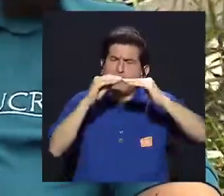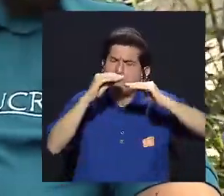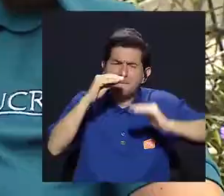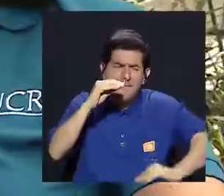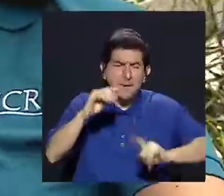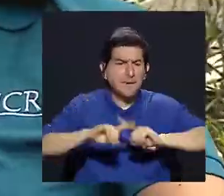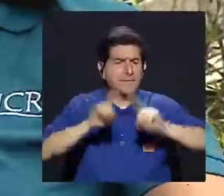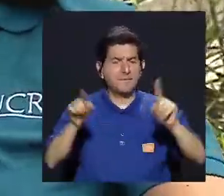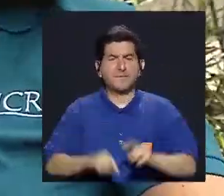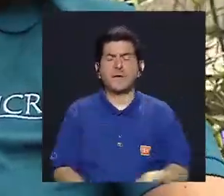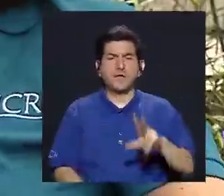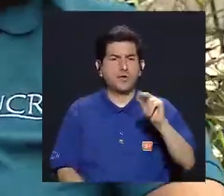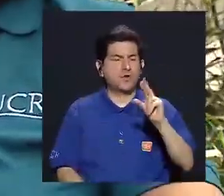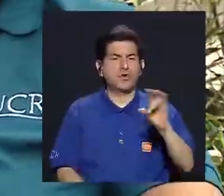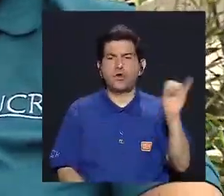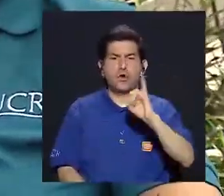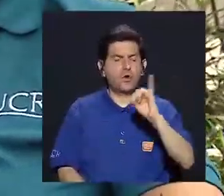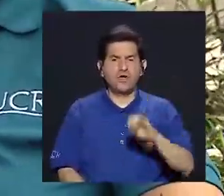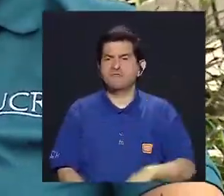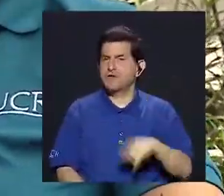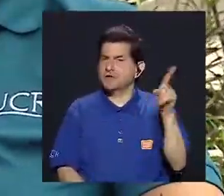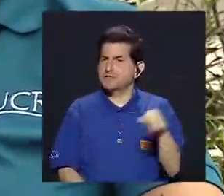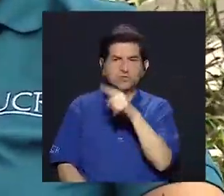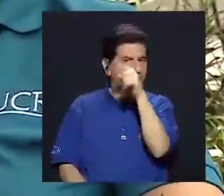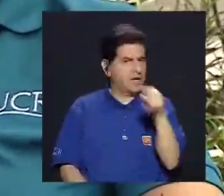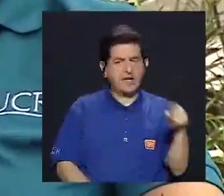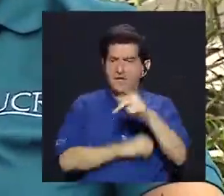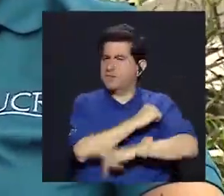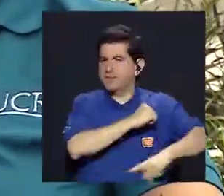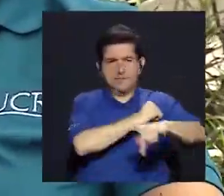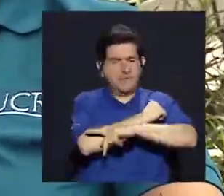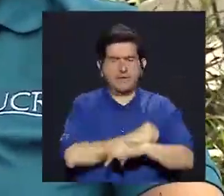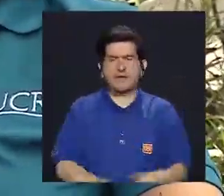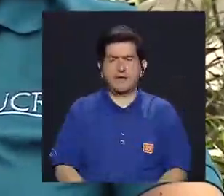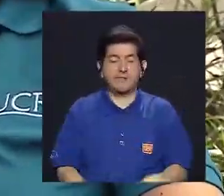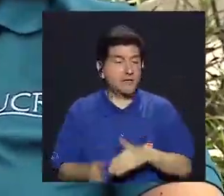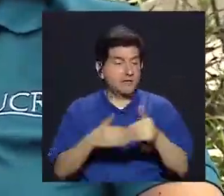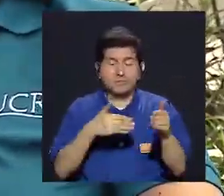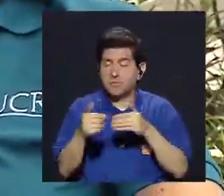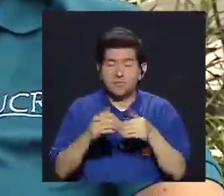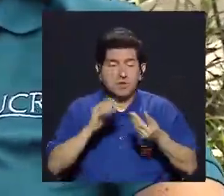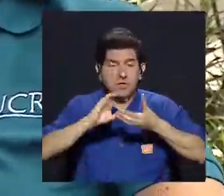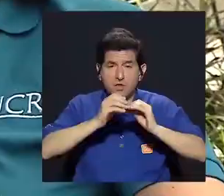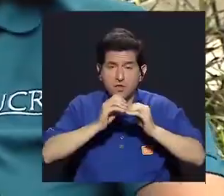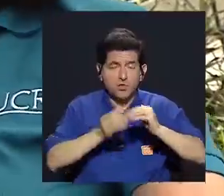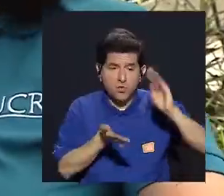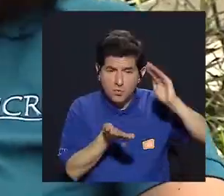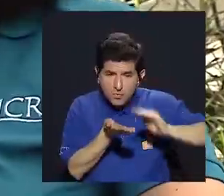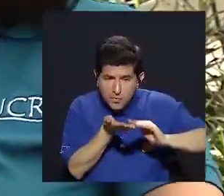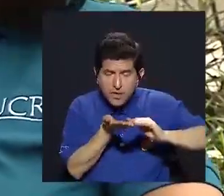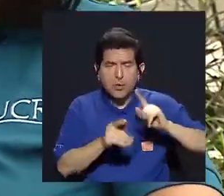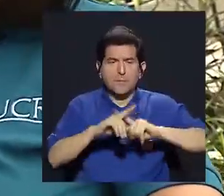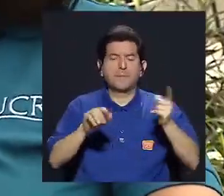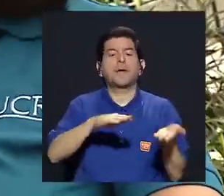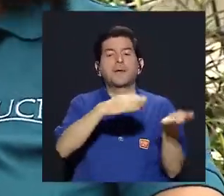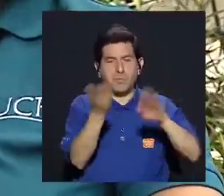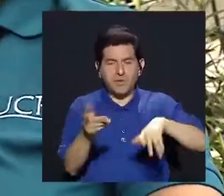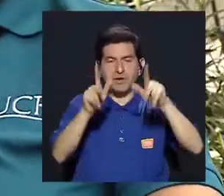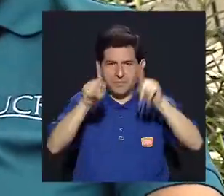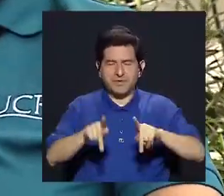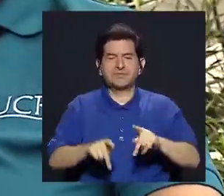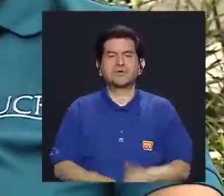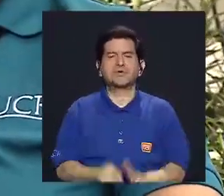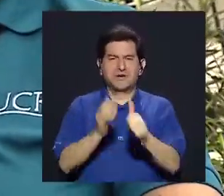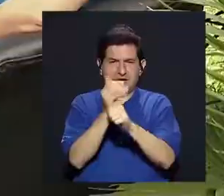pues no es una infección superada en nuestro país o sea aunque la tasa sea muy baja pues muere gente de